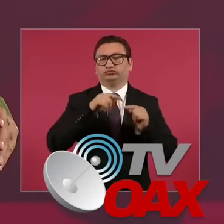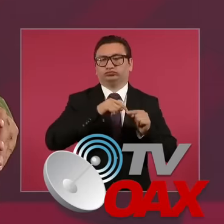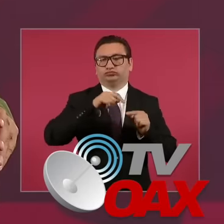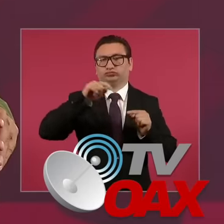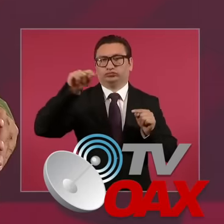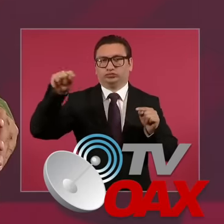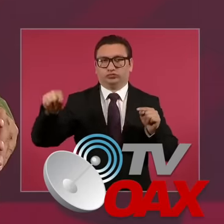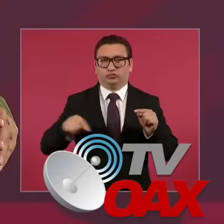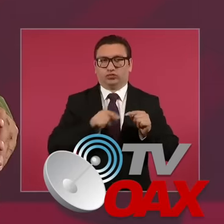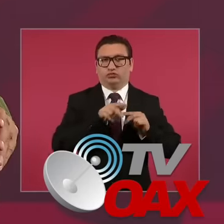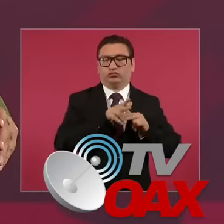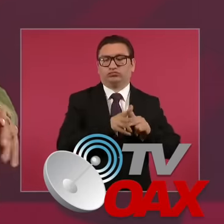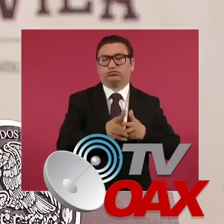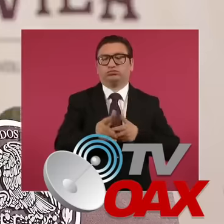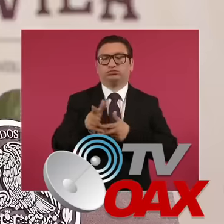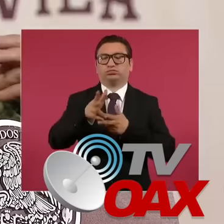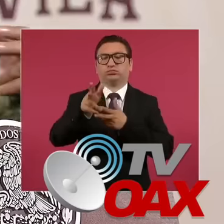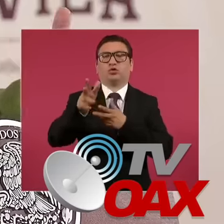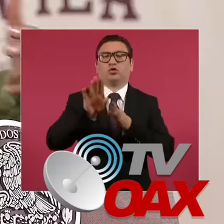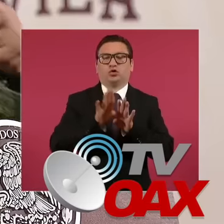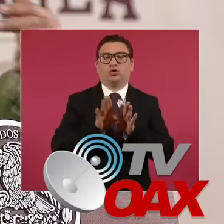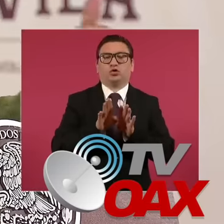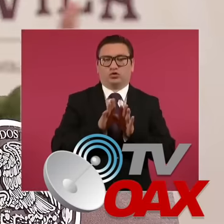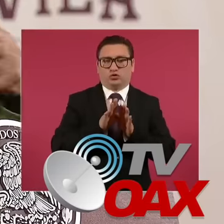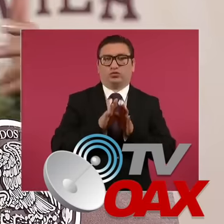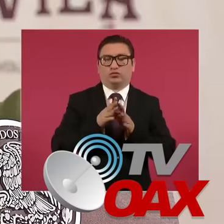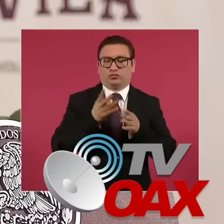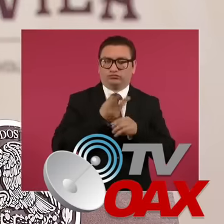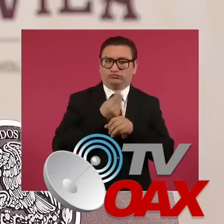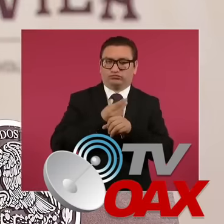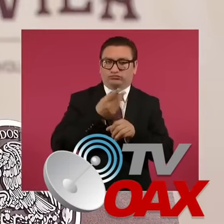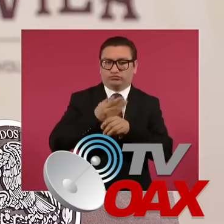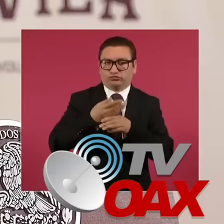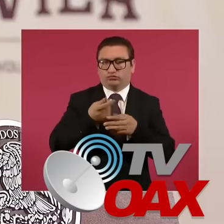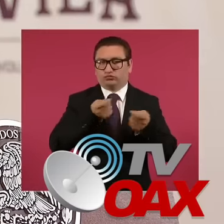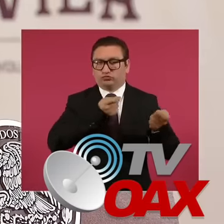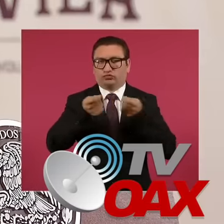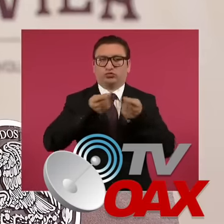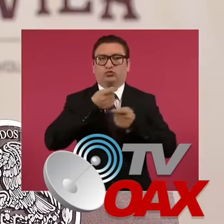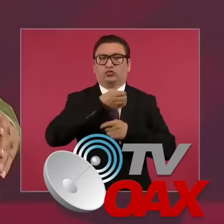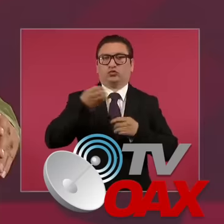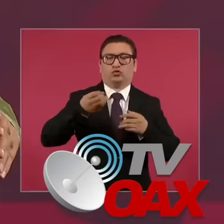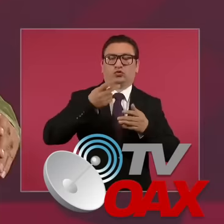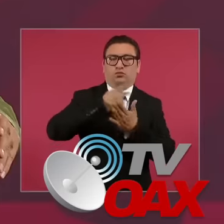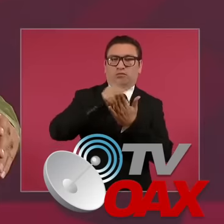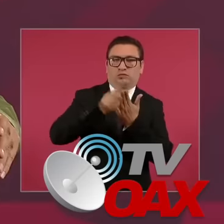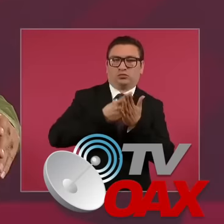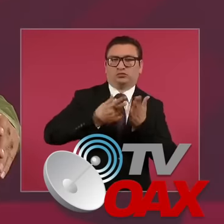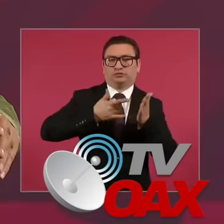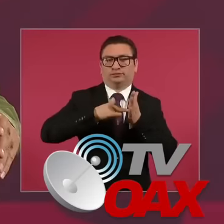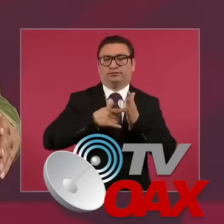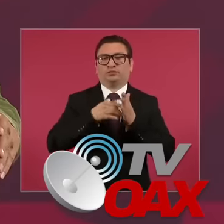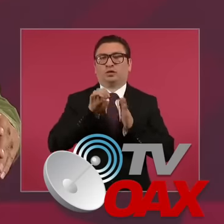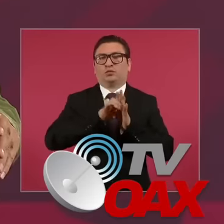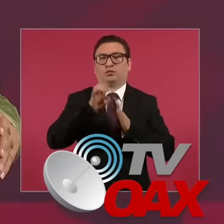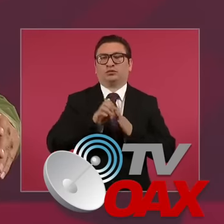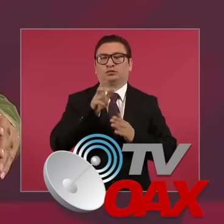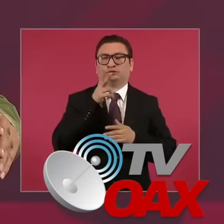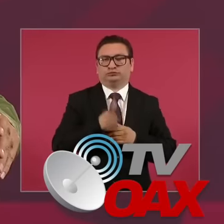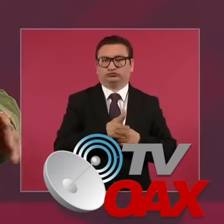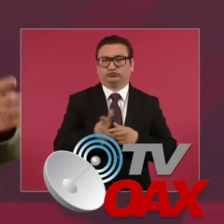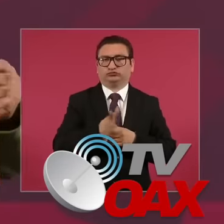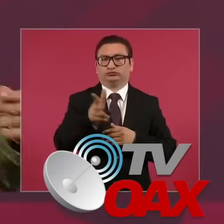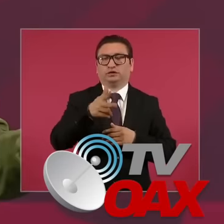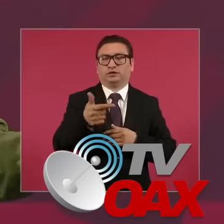en una sola vía, tendremos que ir haciendo ajustes en la operación y la programación. El tren que sale a las 7 va